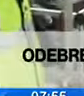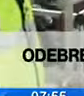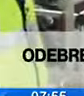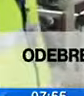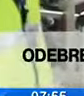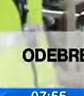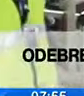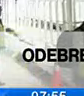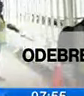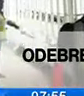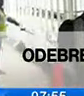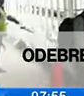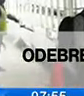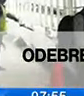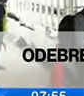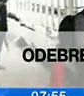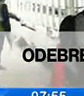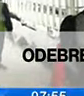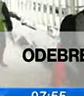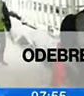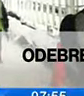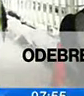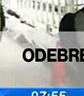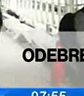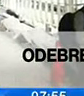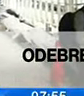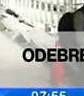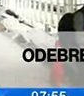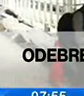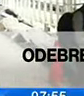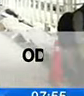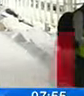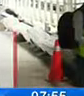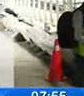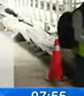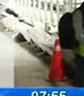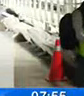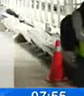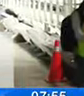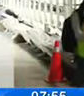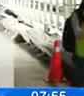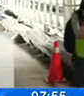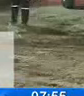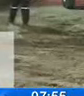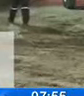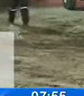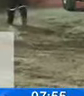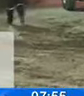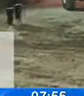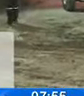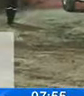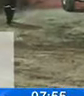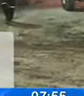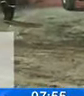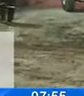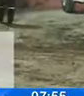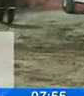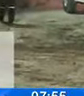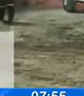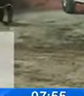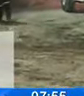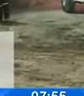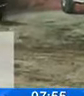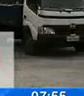haber realizado un pago por las acciones del consorcio para la construcción de la fase dos del metro de quito el director Regional